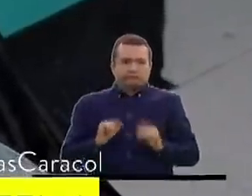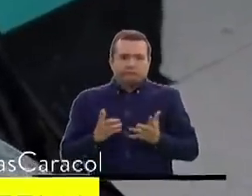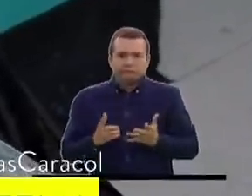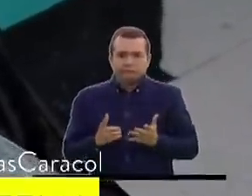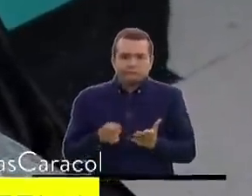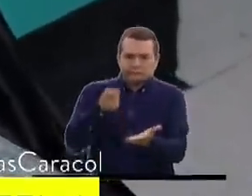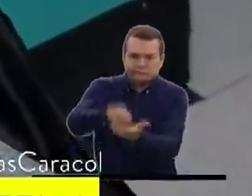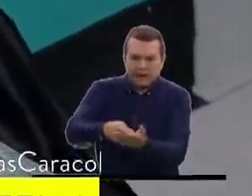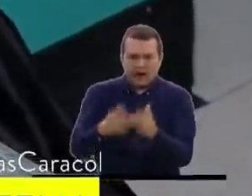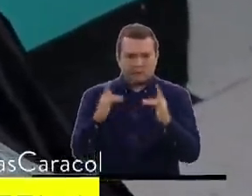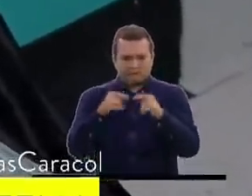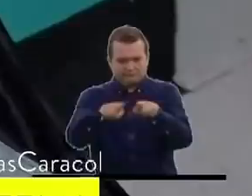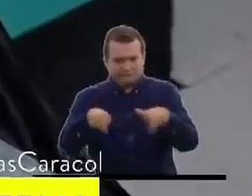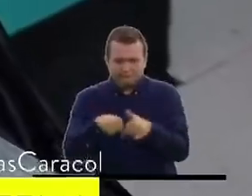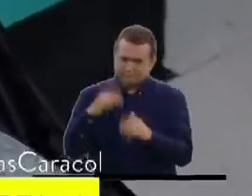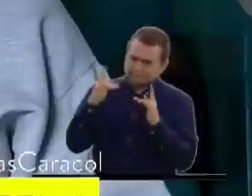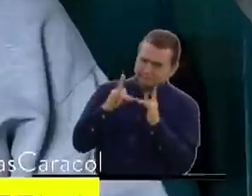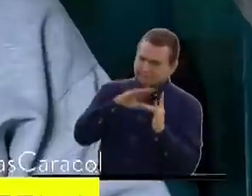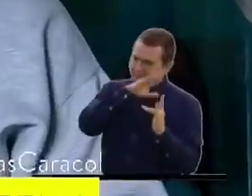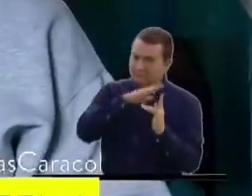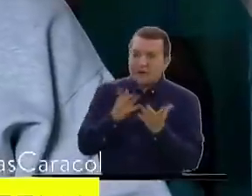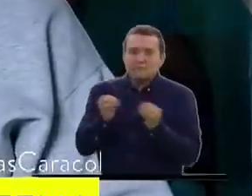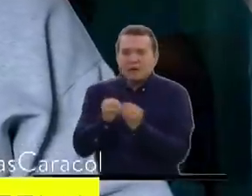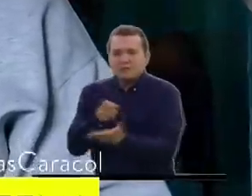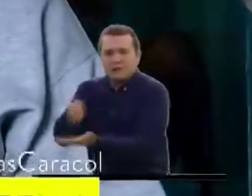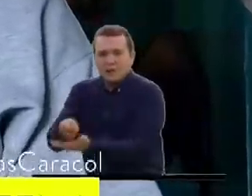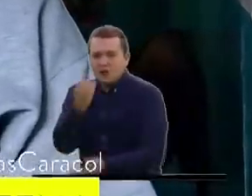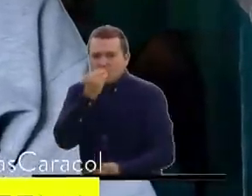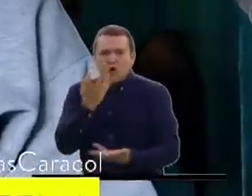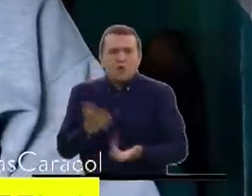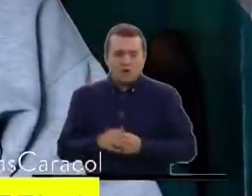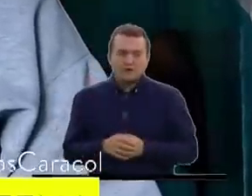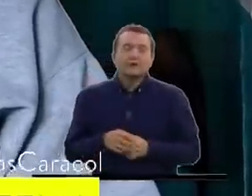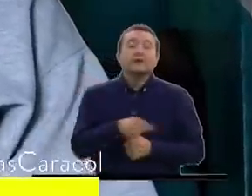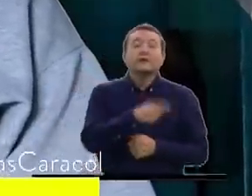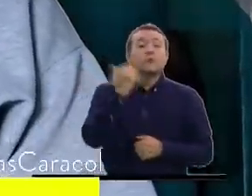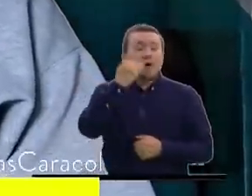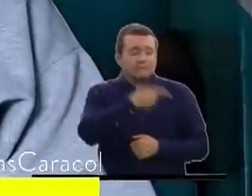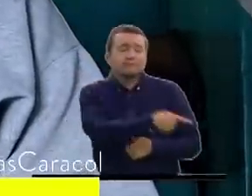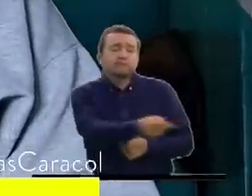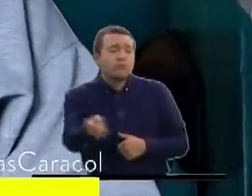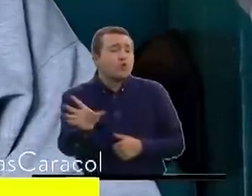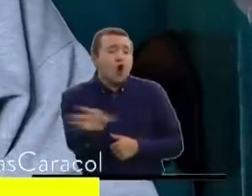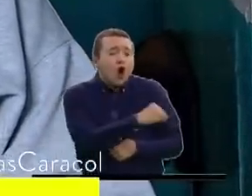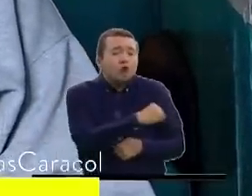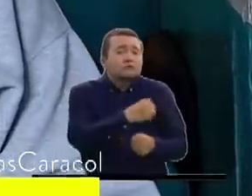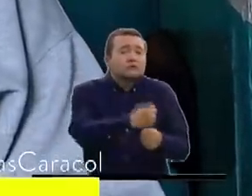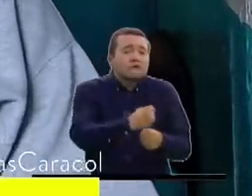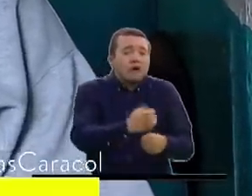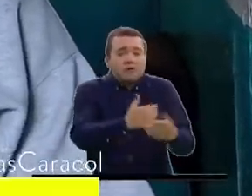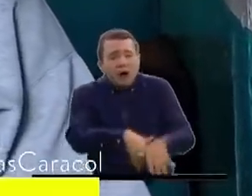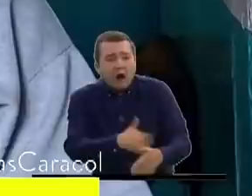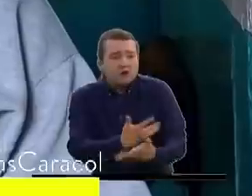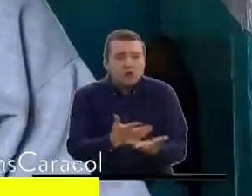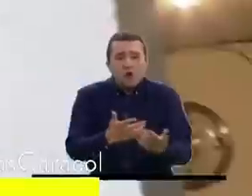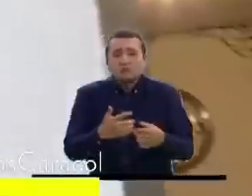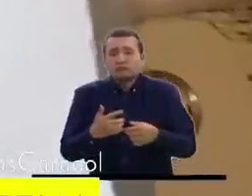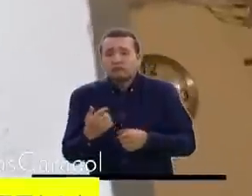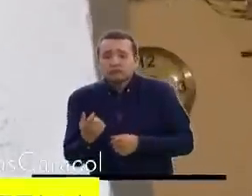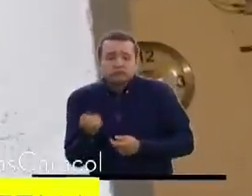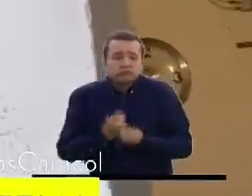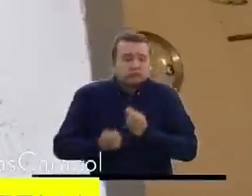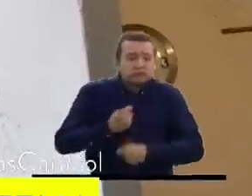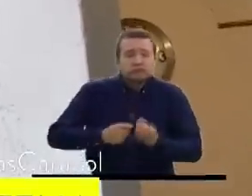trata. Todos viven del día a día, todos son trabajadores informales y pagan diario